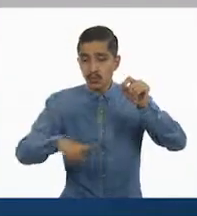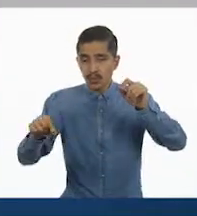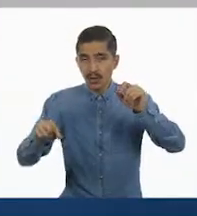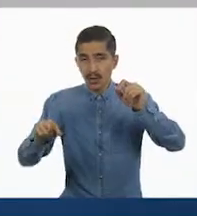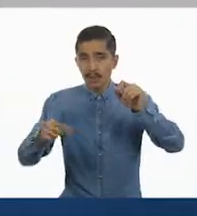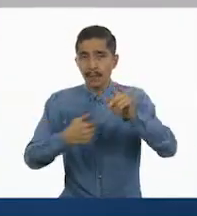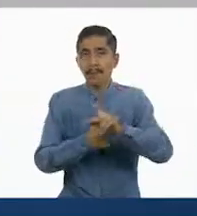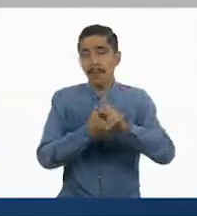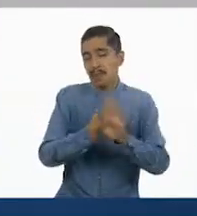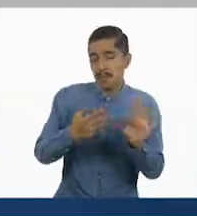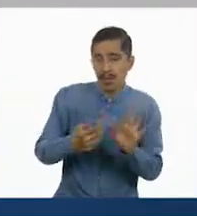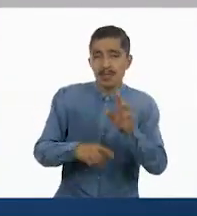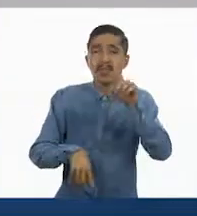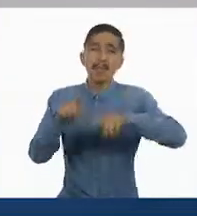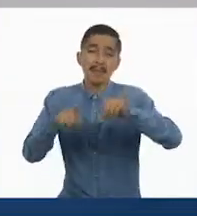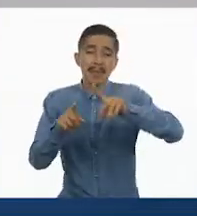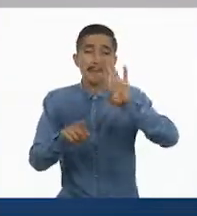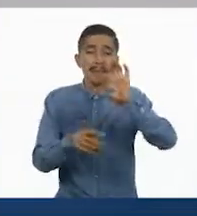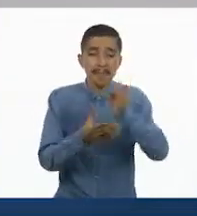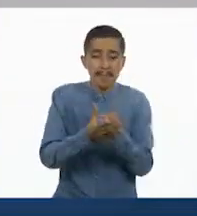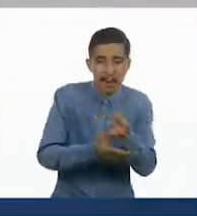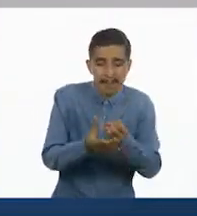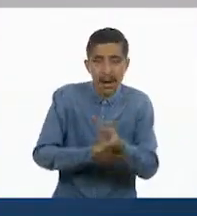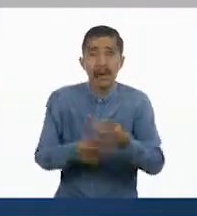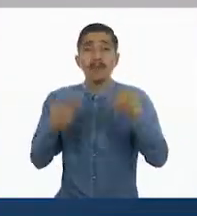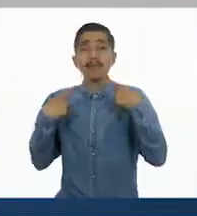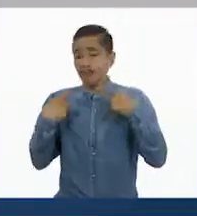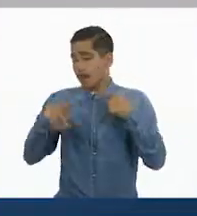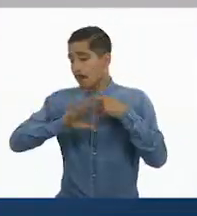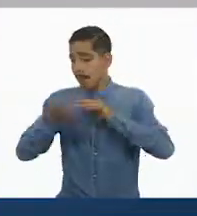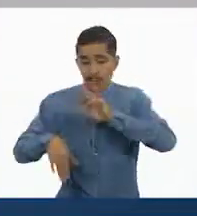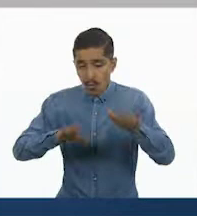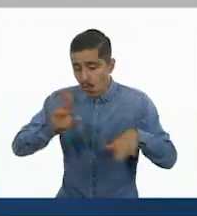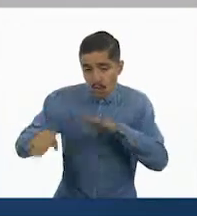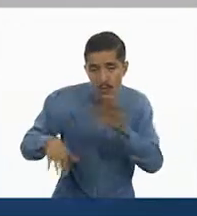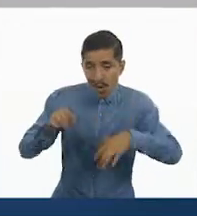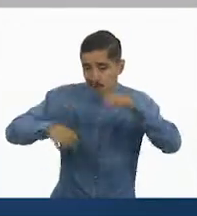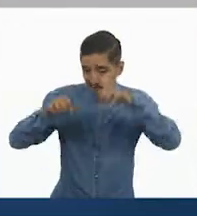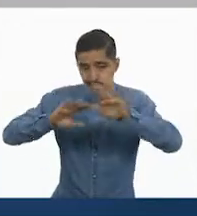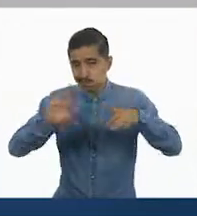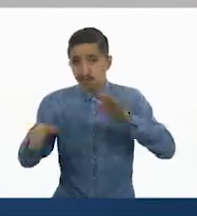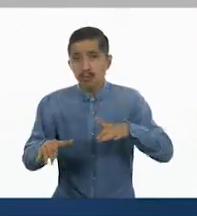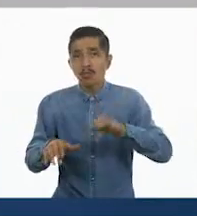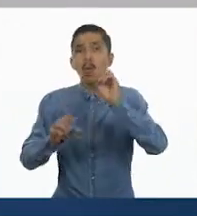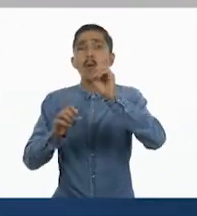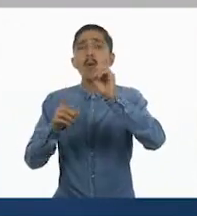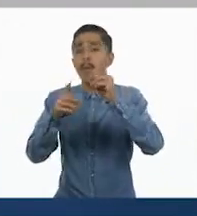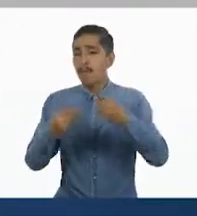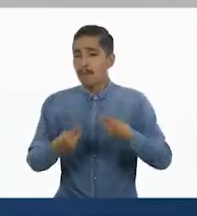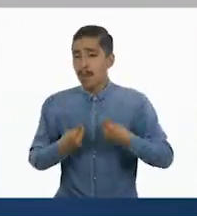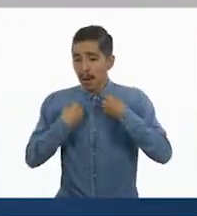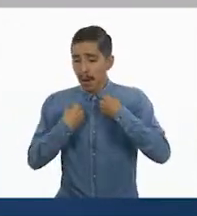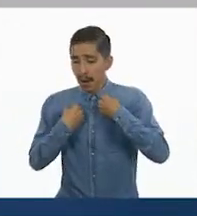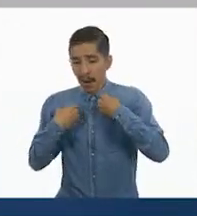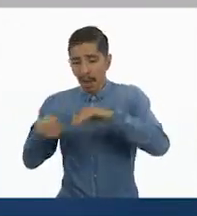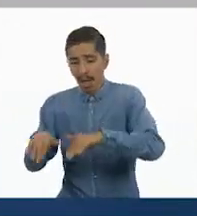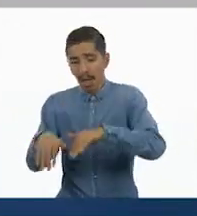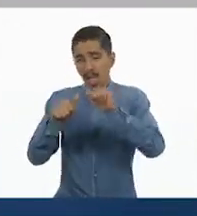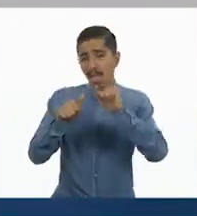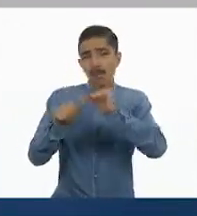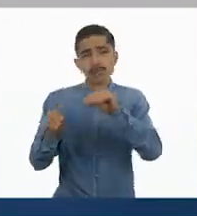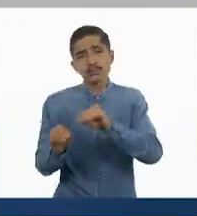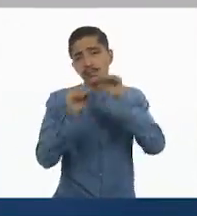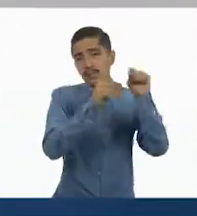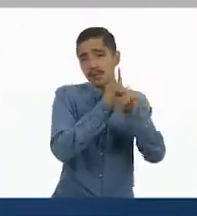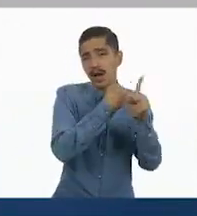de los bebés que nacen, de las personas que mueren, de las que se van a vivir a otros países y de los